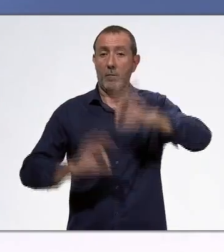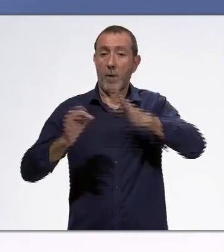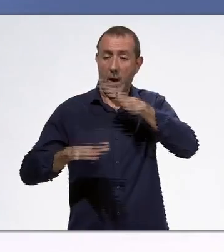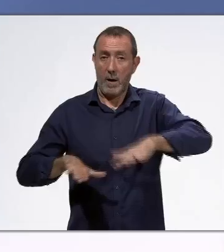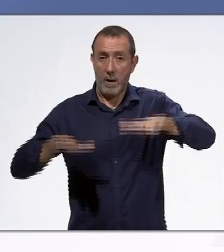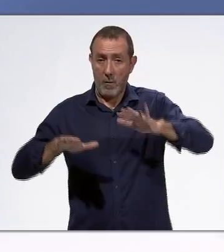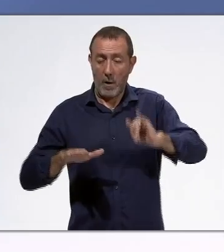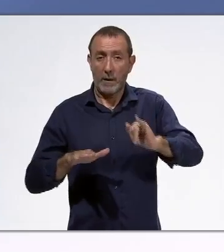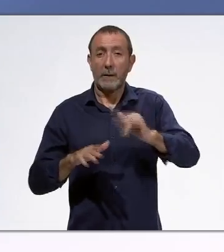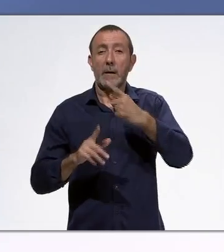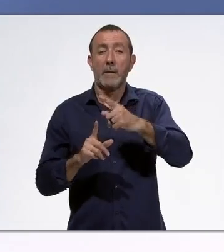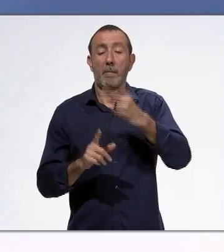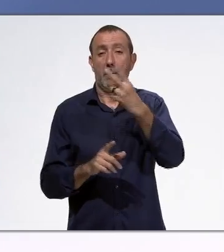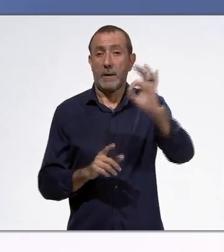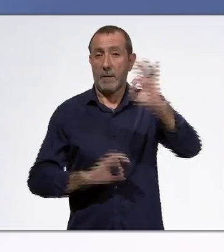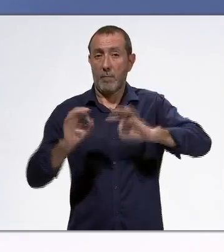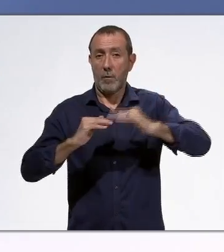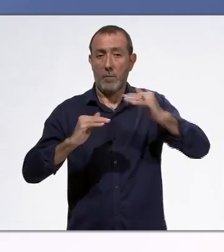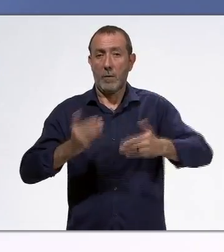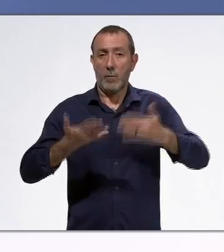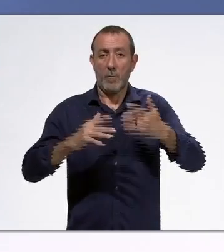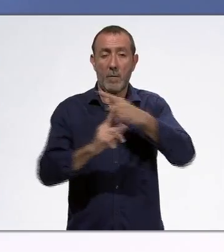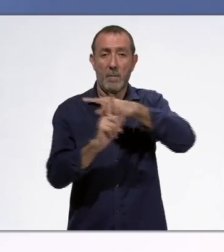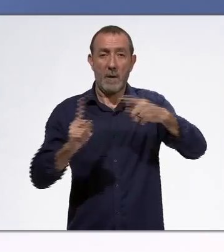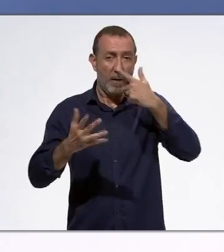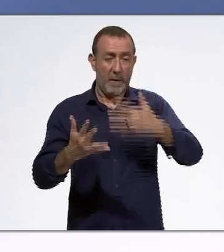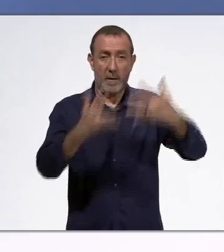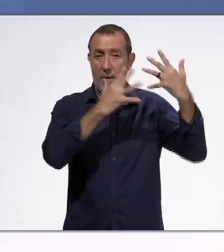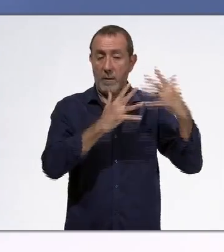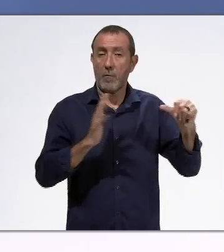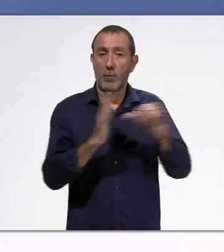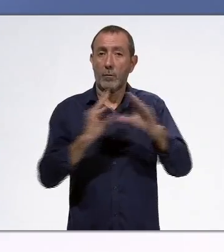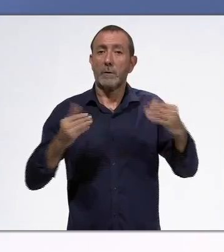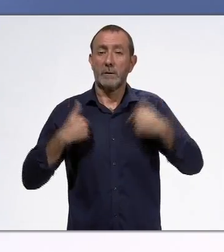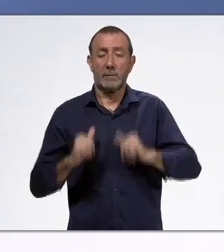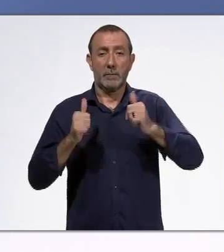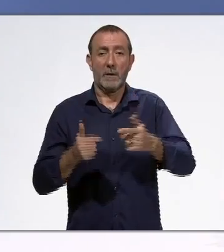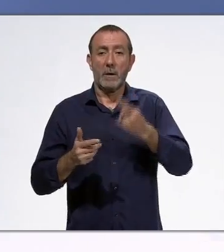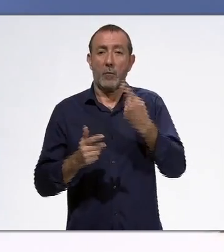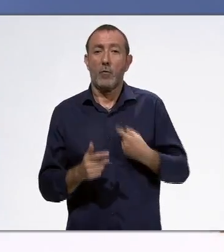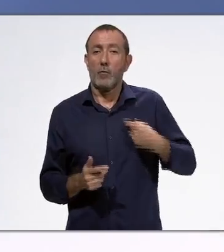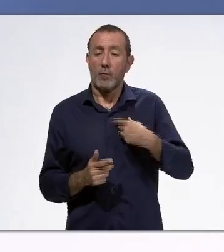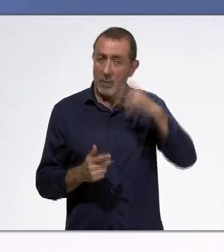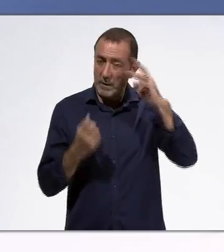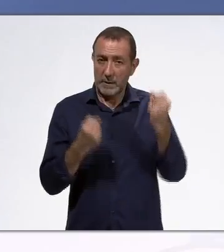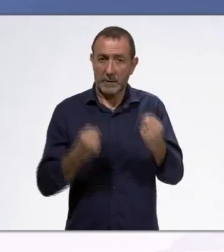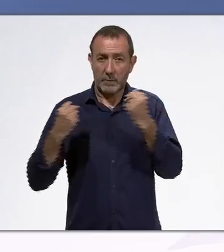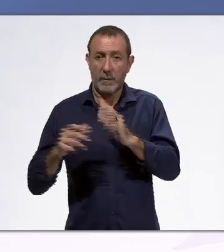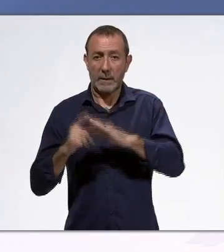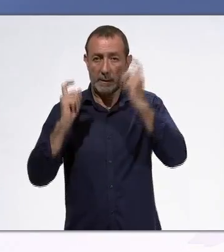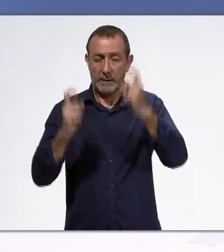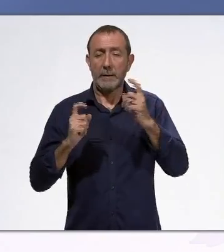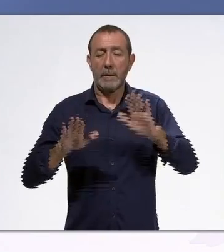20 puntos menos que la media de los últimos 10 años la junta de Andalucía ya puede ser en marcha el comité de expertos para